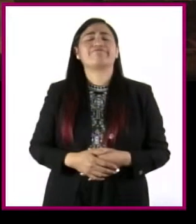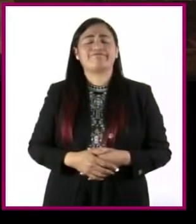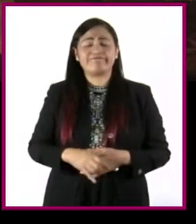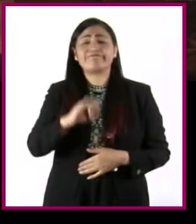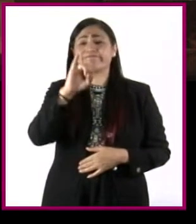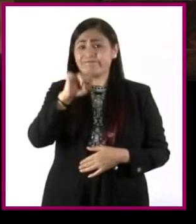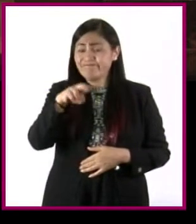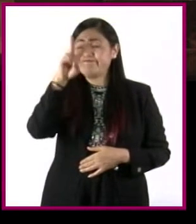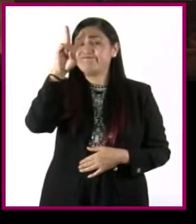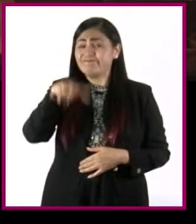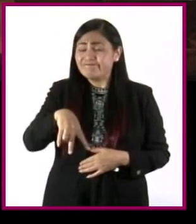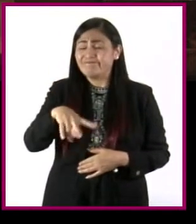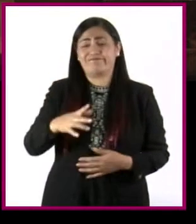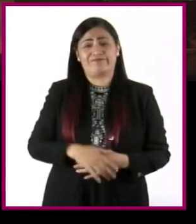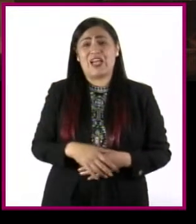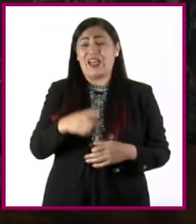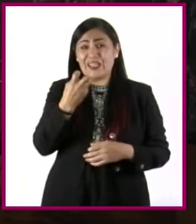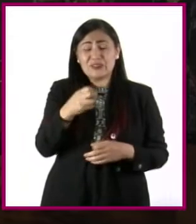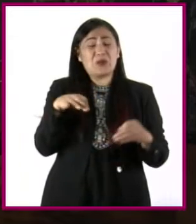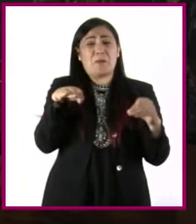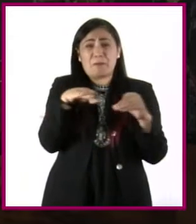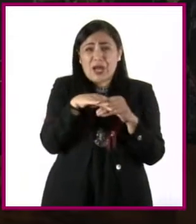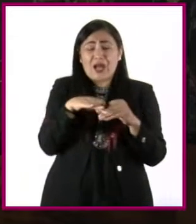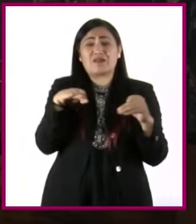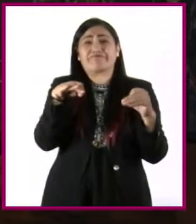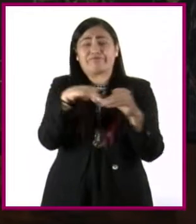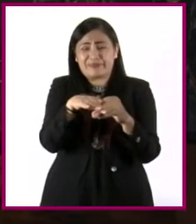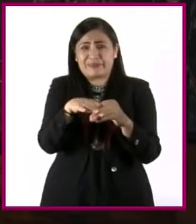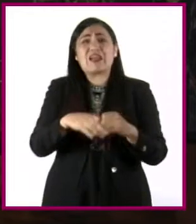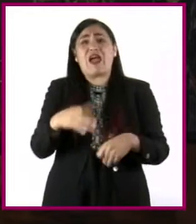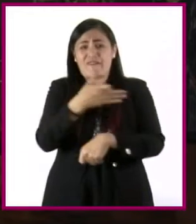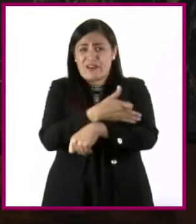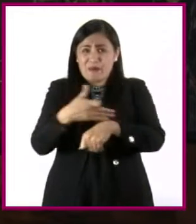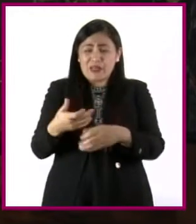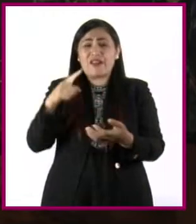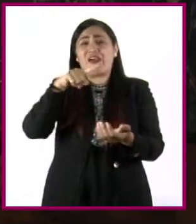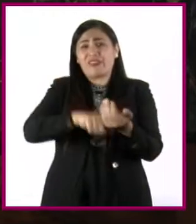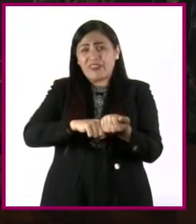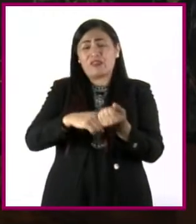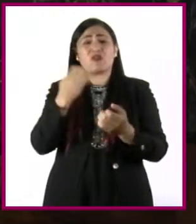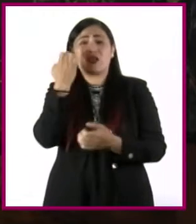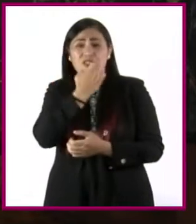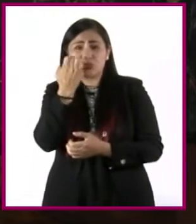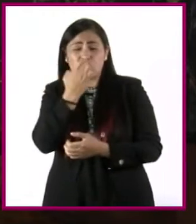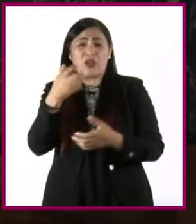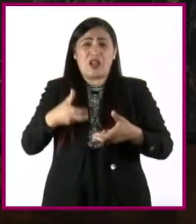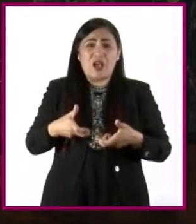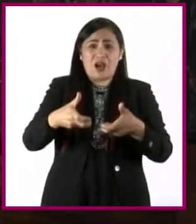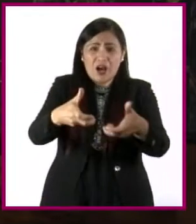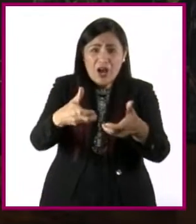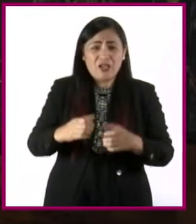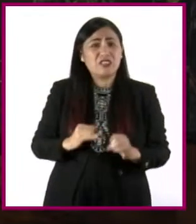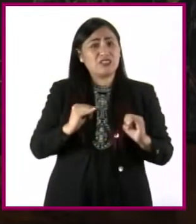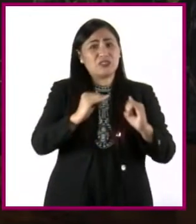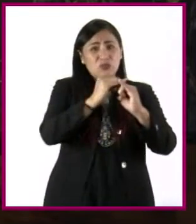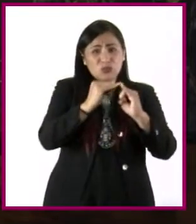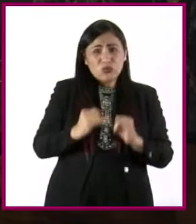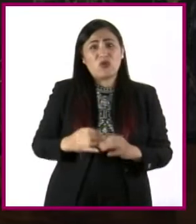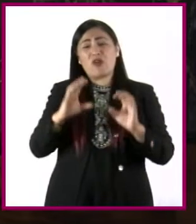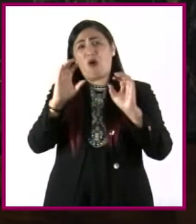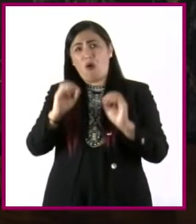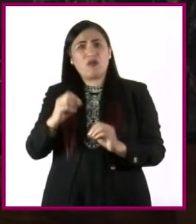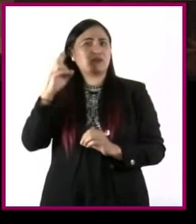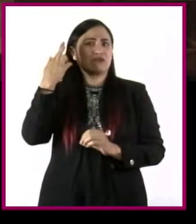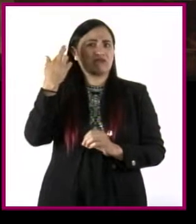siguen pasando, y más de lo que podemos pensar. Dentro de las propias familias, en las escuelas, en las calles, en las instituciones, en los medios